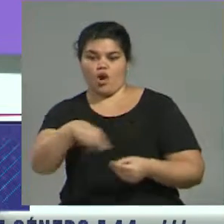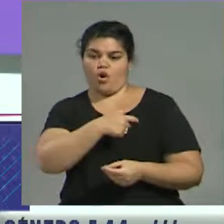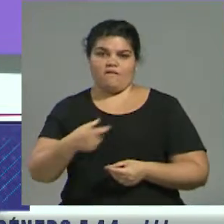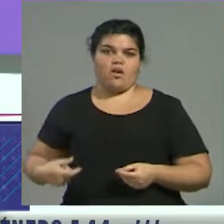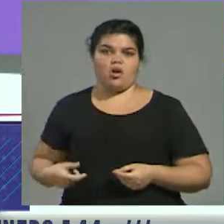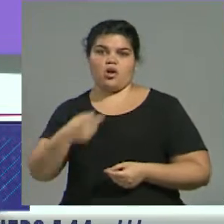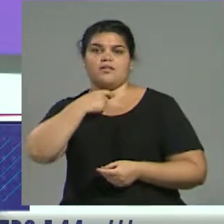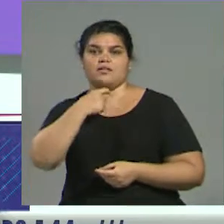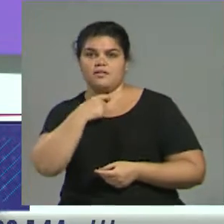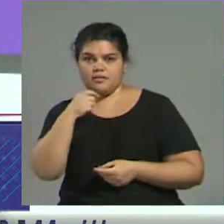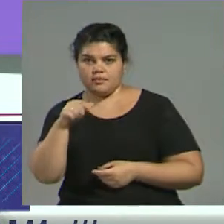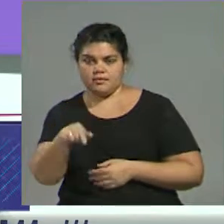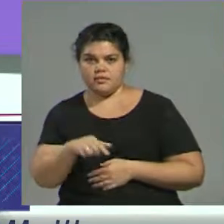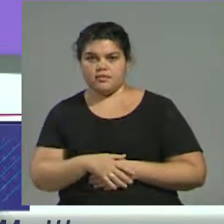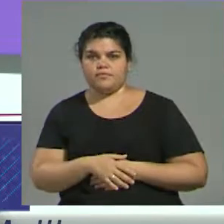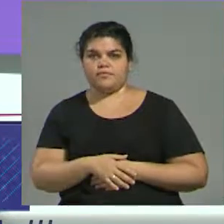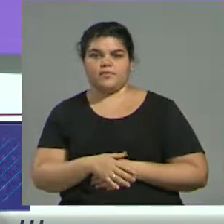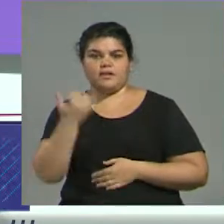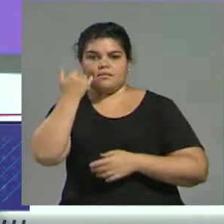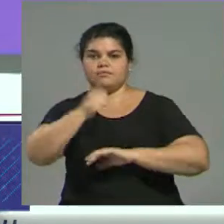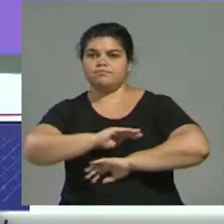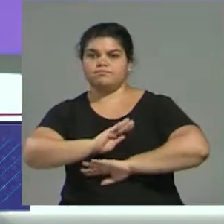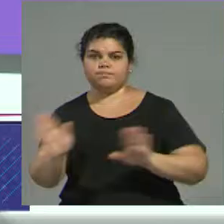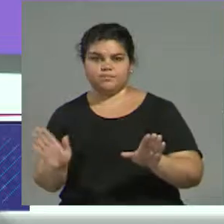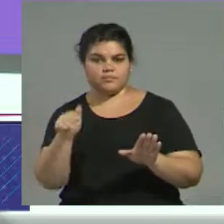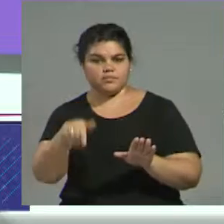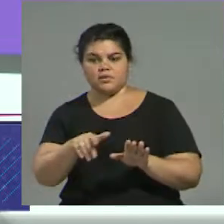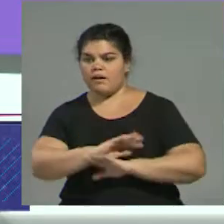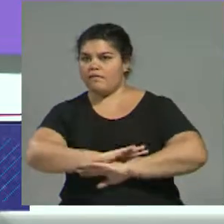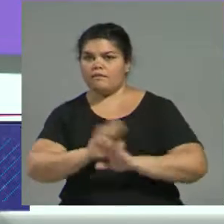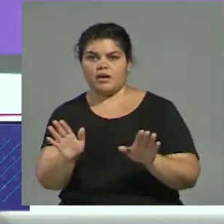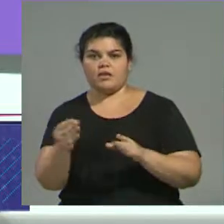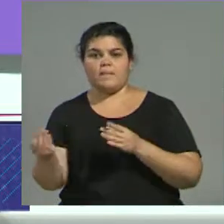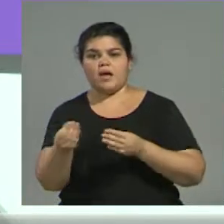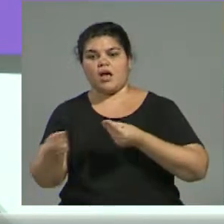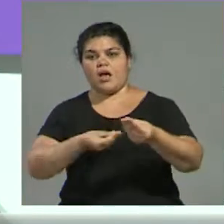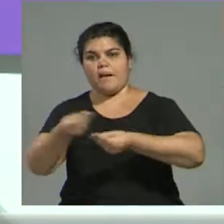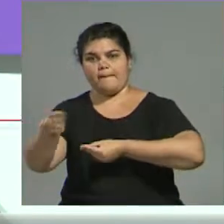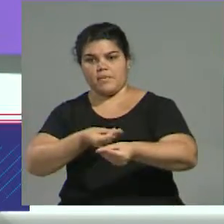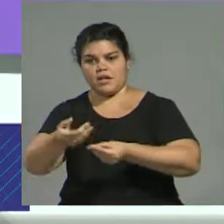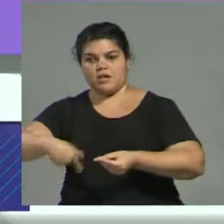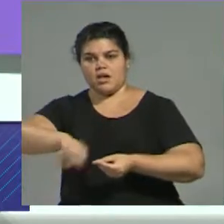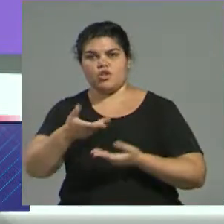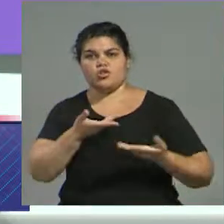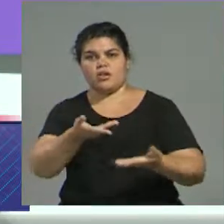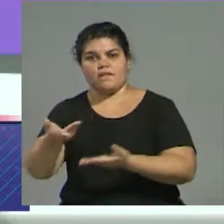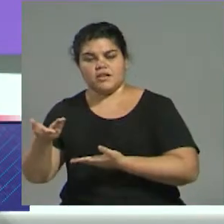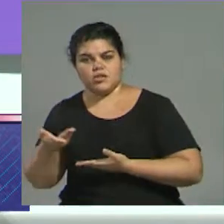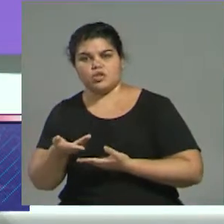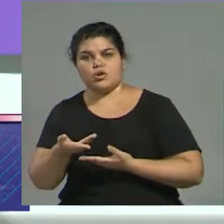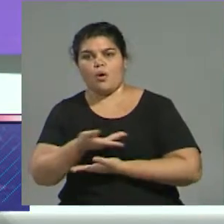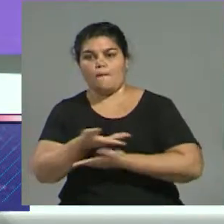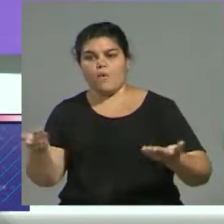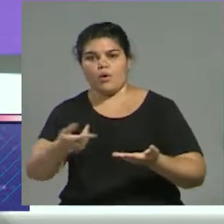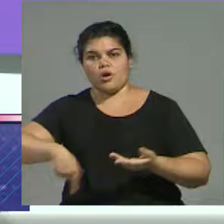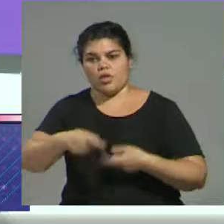es descentralizar esa situación en particular para que las empresas productoras de servicios públicos empiecen a invertir